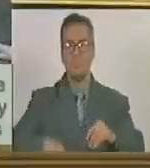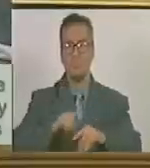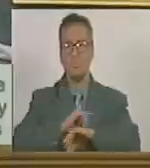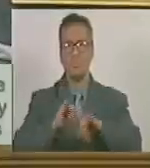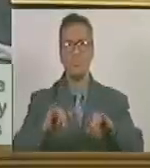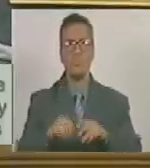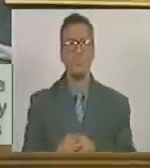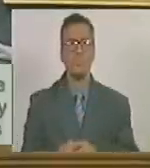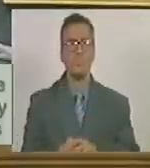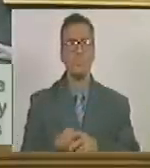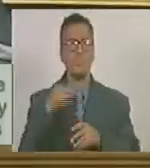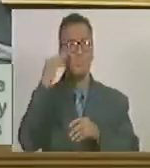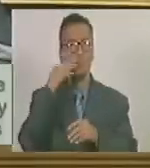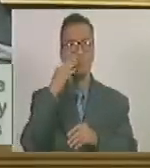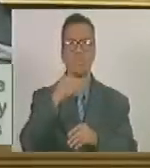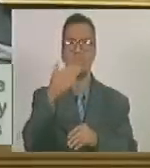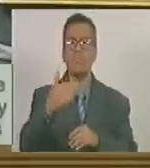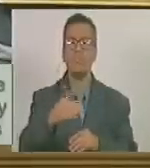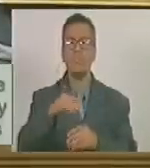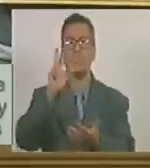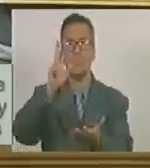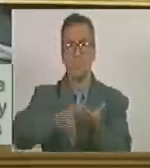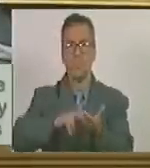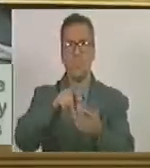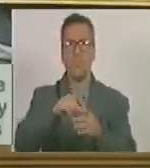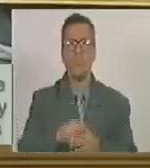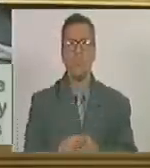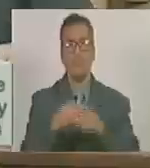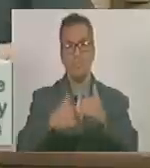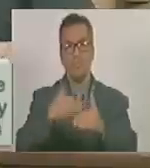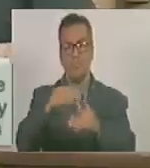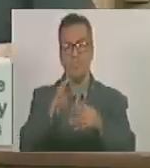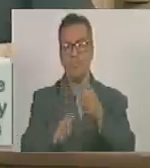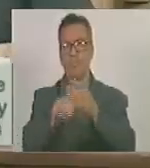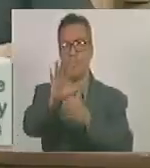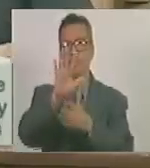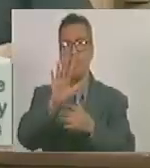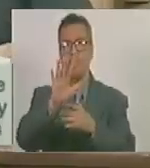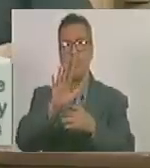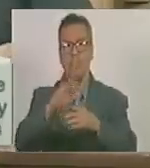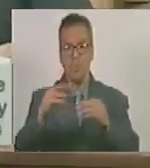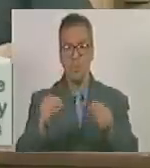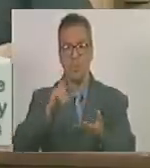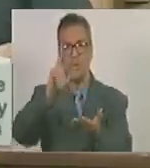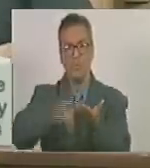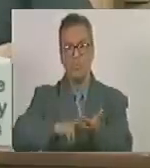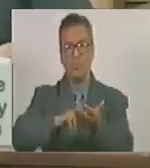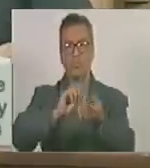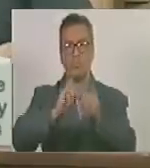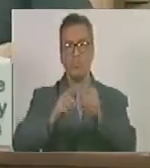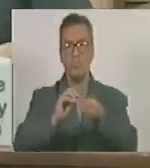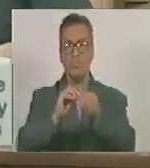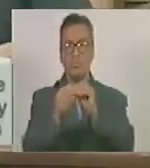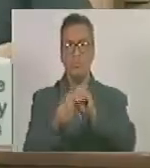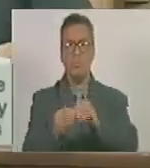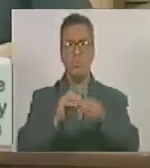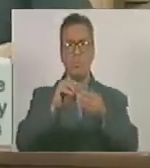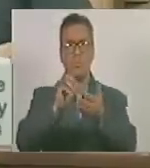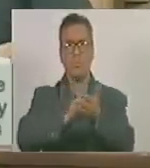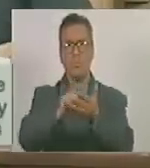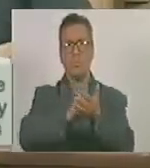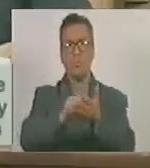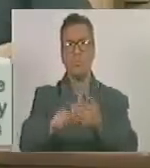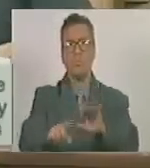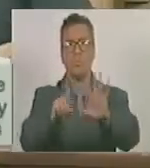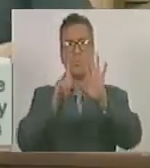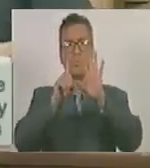presidente. En consideración. Aprobado. Siguiente. 5. Se propone aprobar con modificación el contenido del